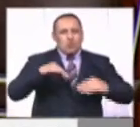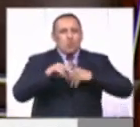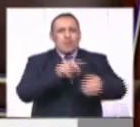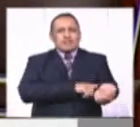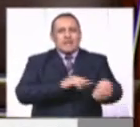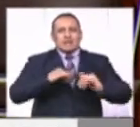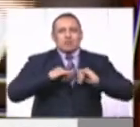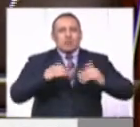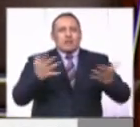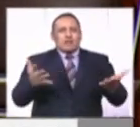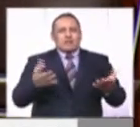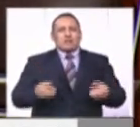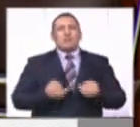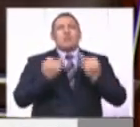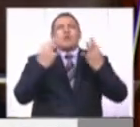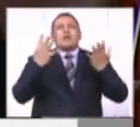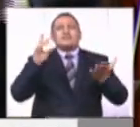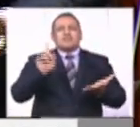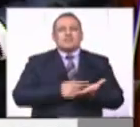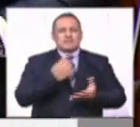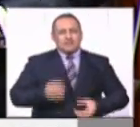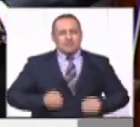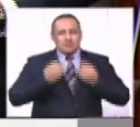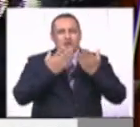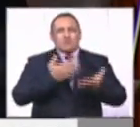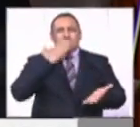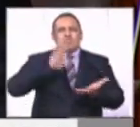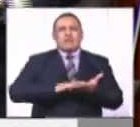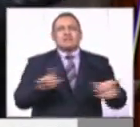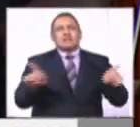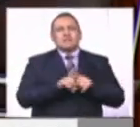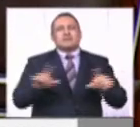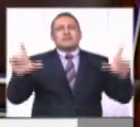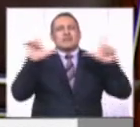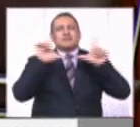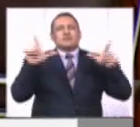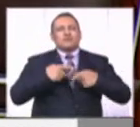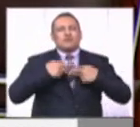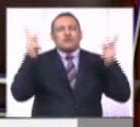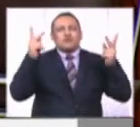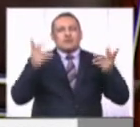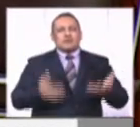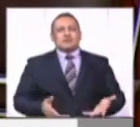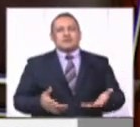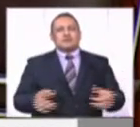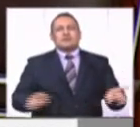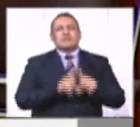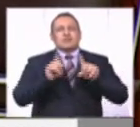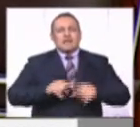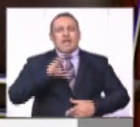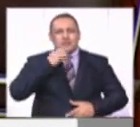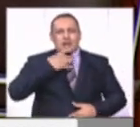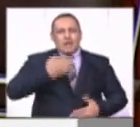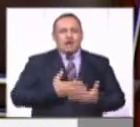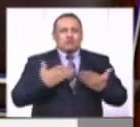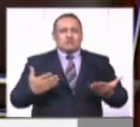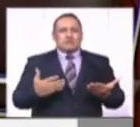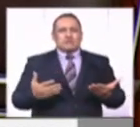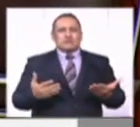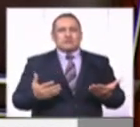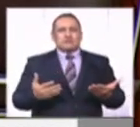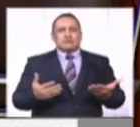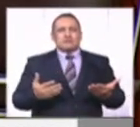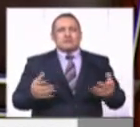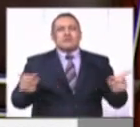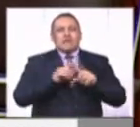peruanos Cuántas veces se ha expresado mal señor presidente medios de comunicación Bueno hay que decir las cosas como son